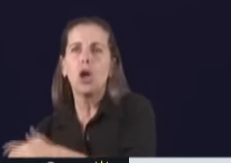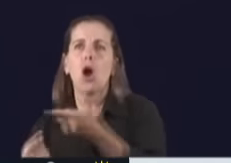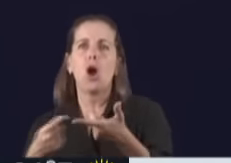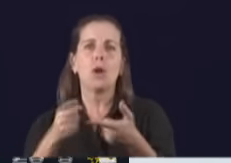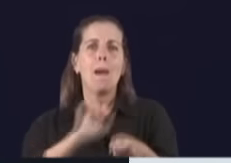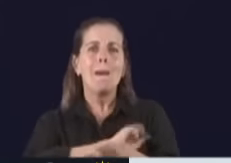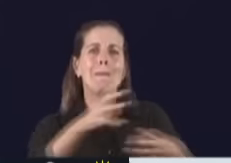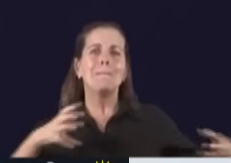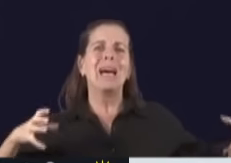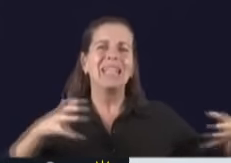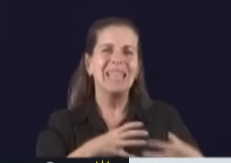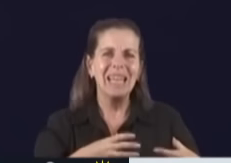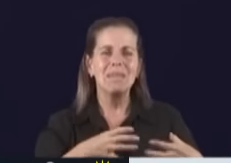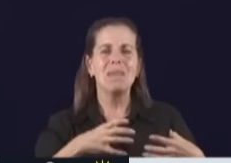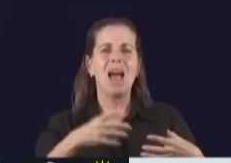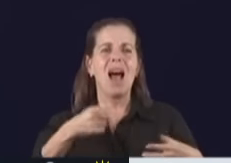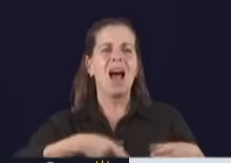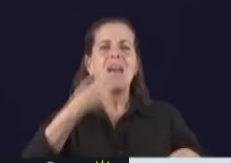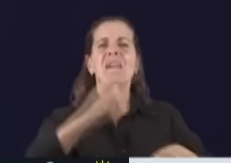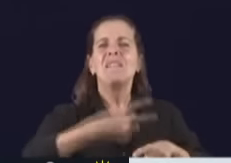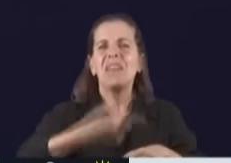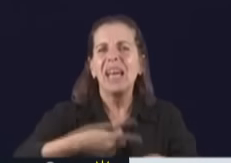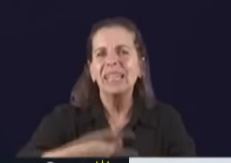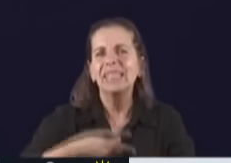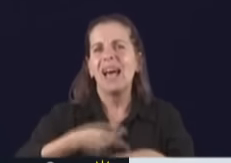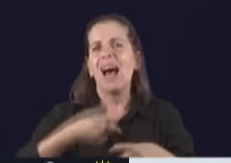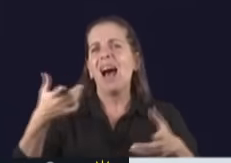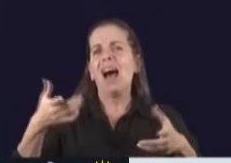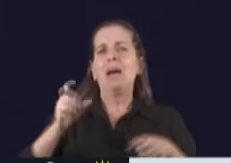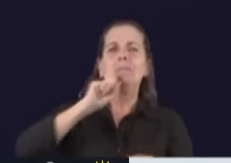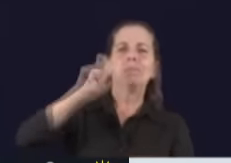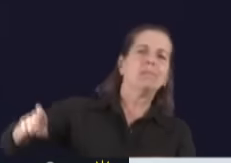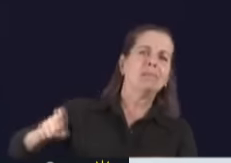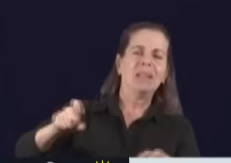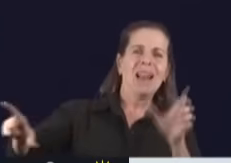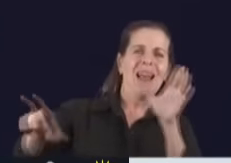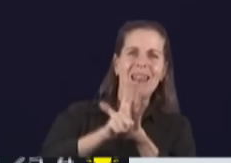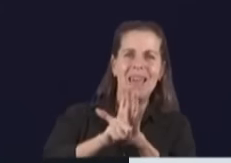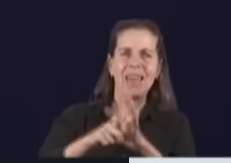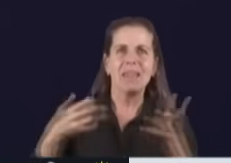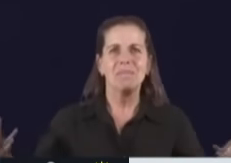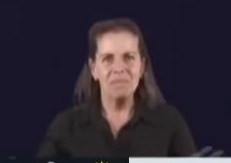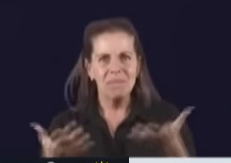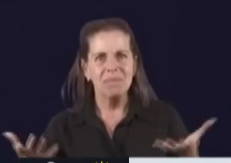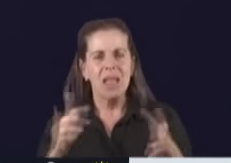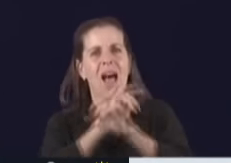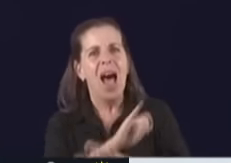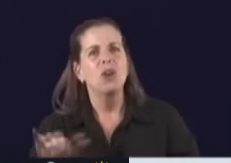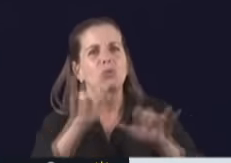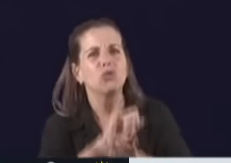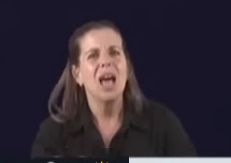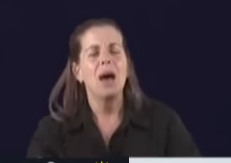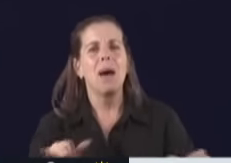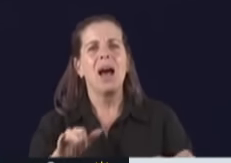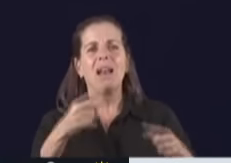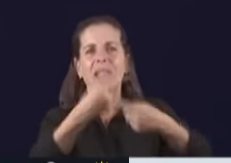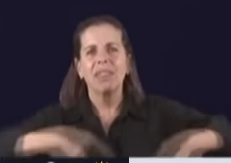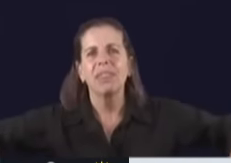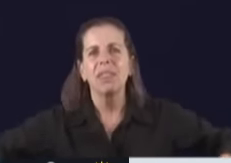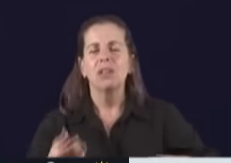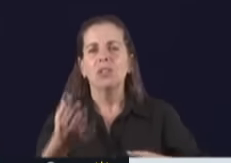de sus familiares, querían cuidar a los enfermos en las camas cuchetas de Baradel y anunciaban los datos del COVID con la payasa Filomena.